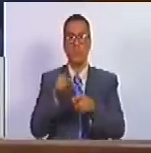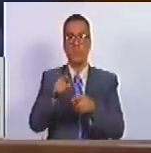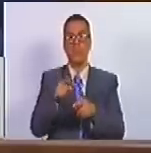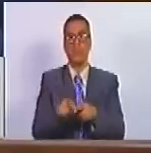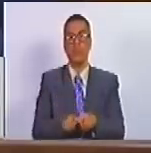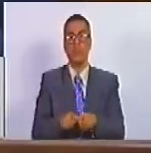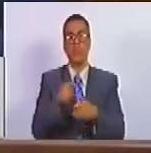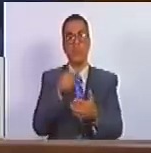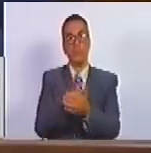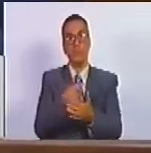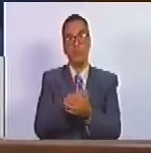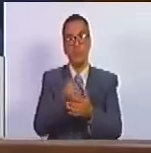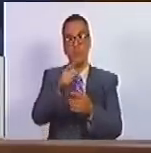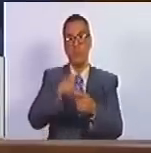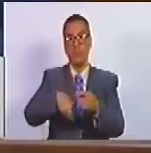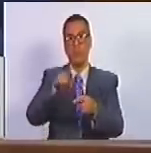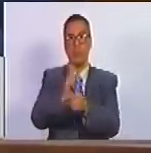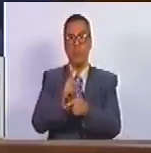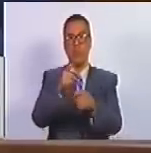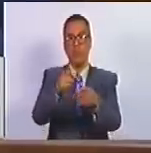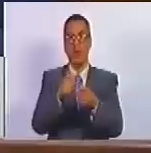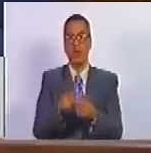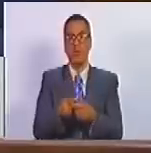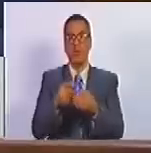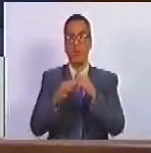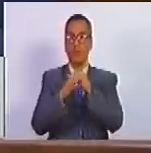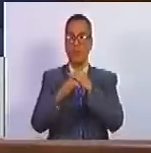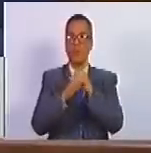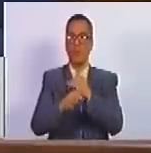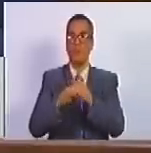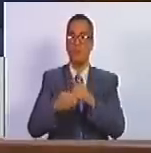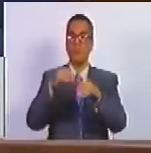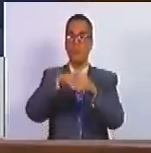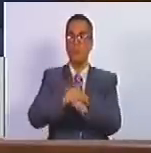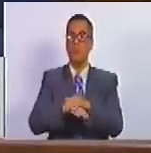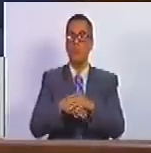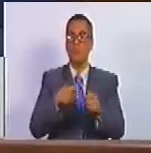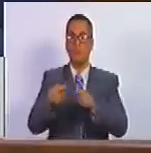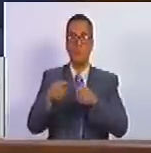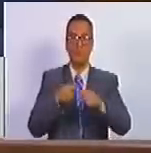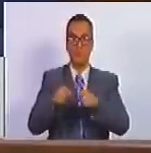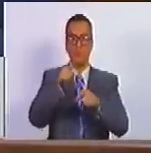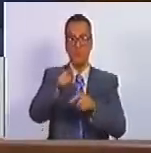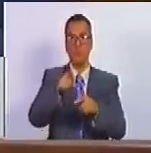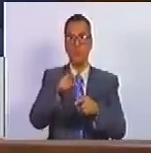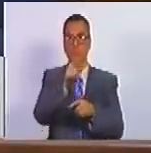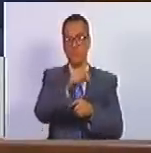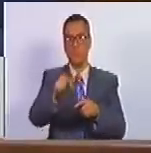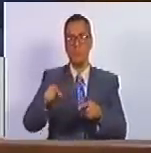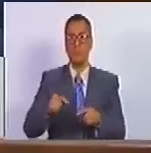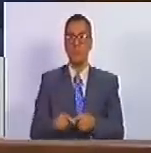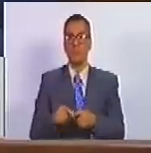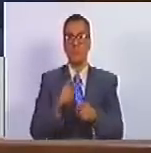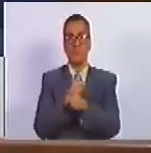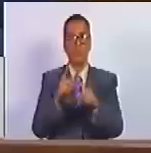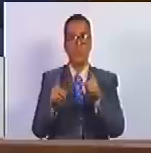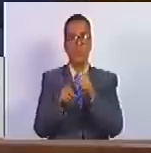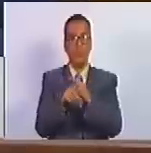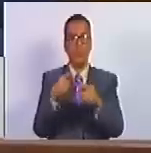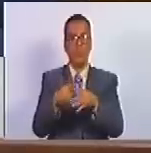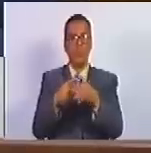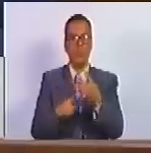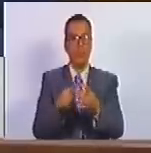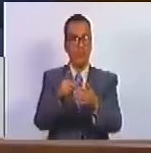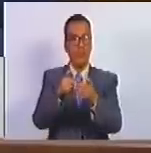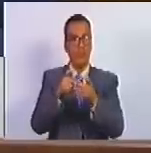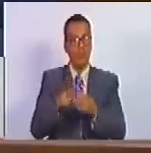Esta cuota dará único impuesto municipal que gravará la actividad de estos sujetos, sustituyendo cualquier